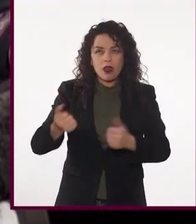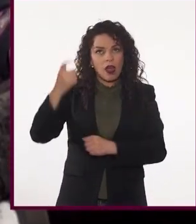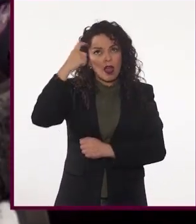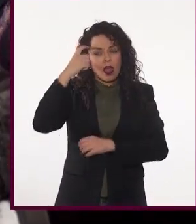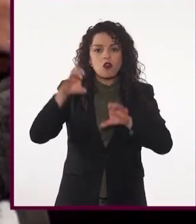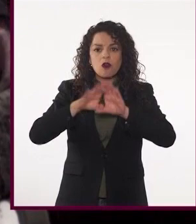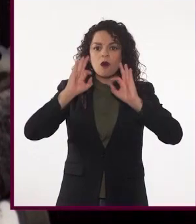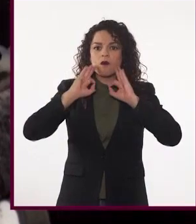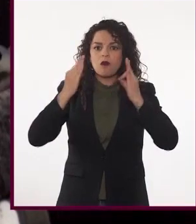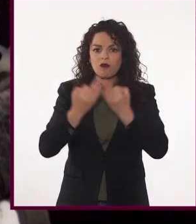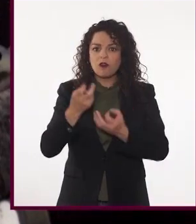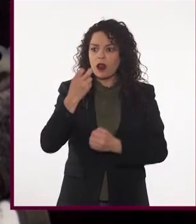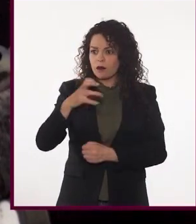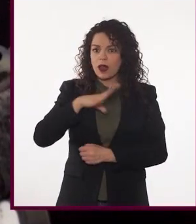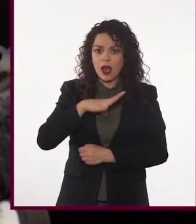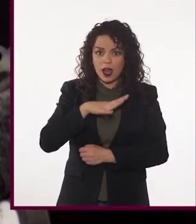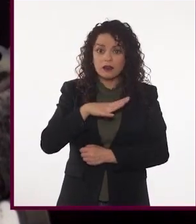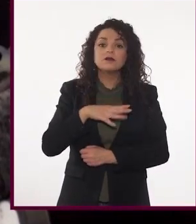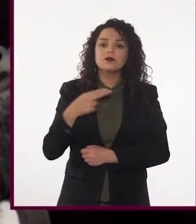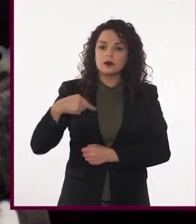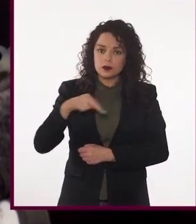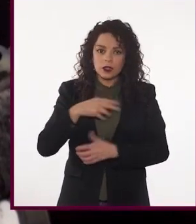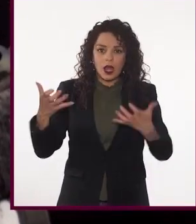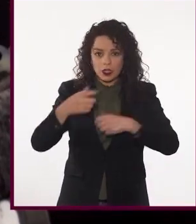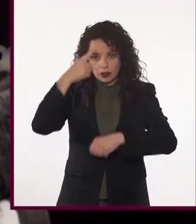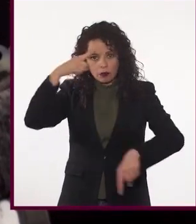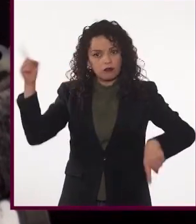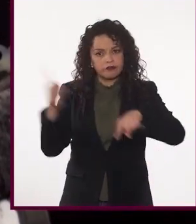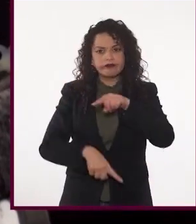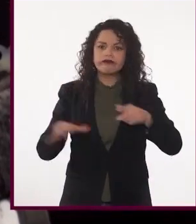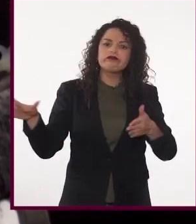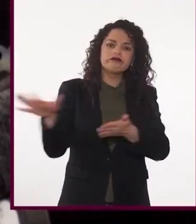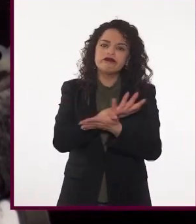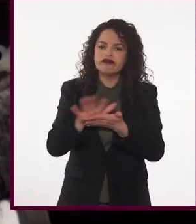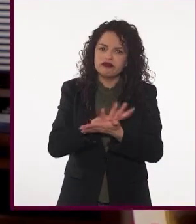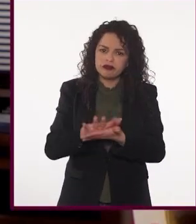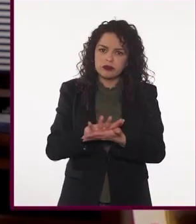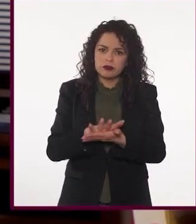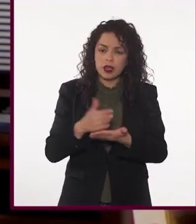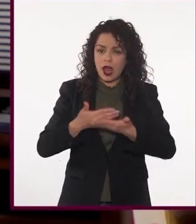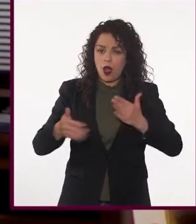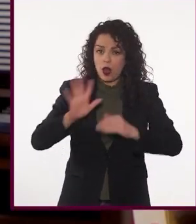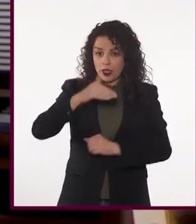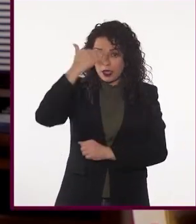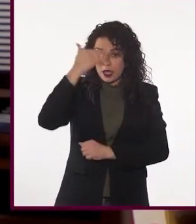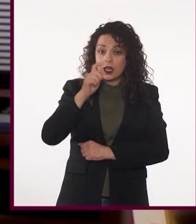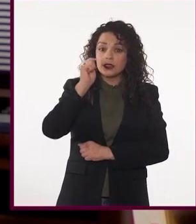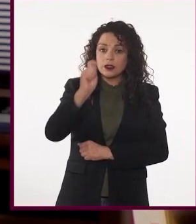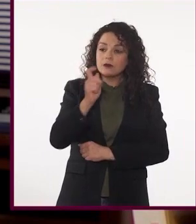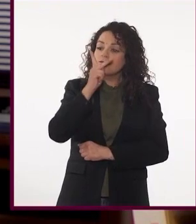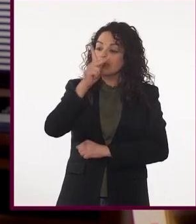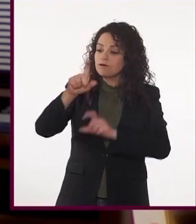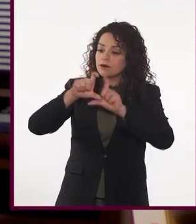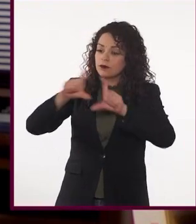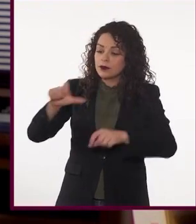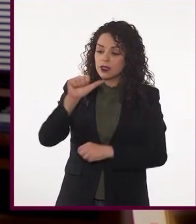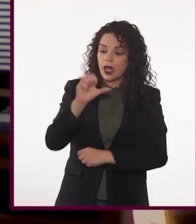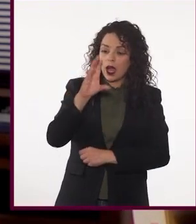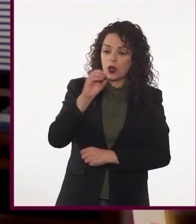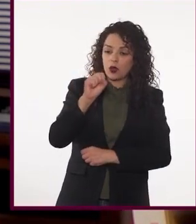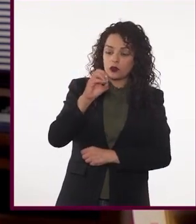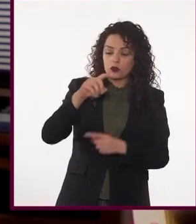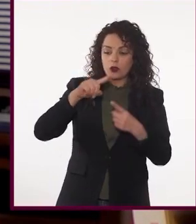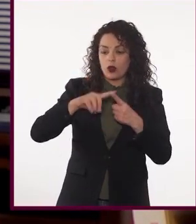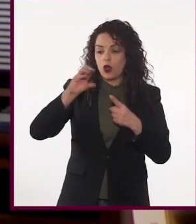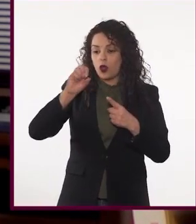nos hacemos conscientes de la forma en la que operan estos fenómenos y actuamos para erradicarlos. Ahora que sabemos cuáles son las definiciones de